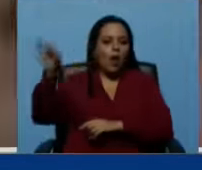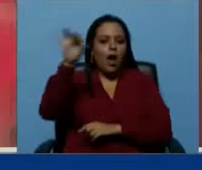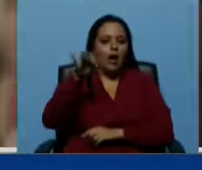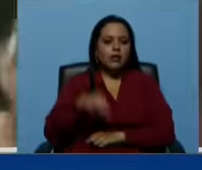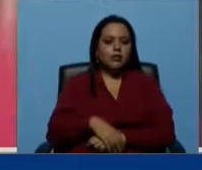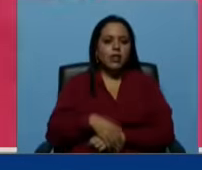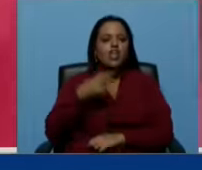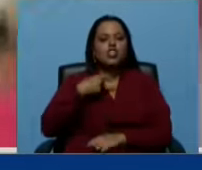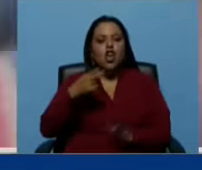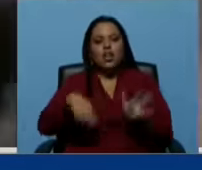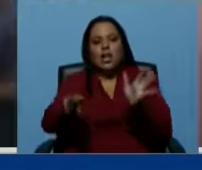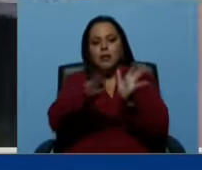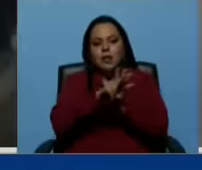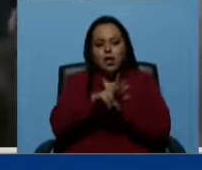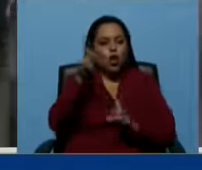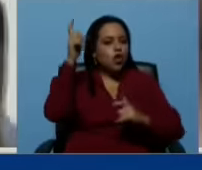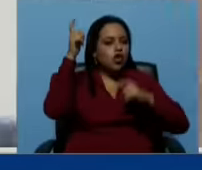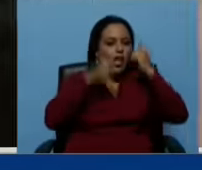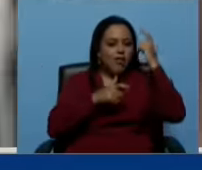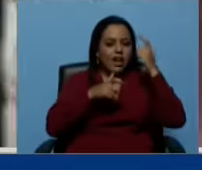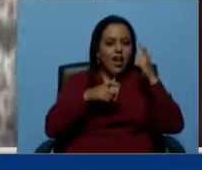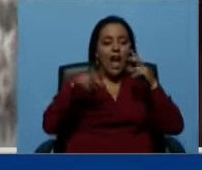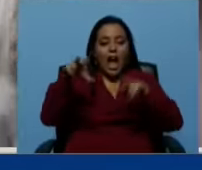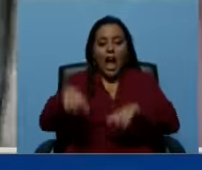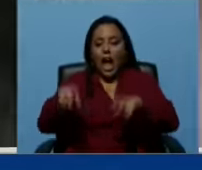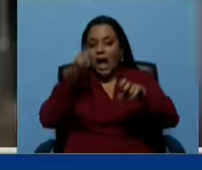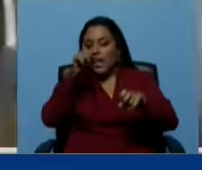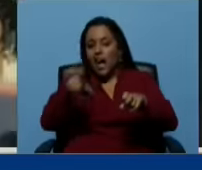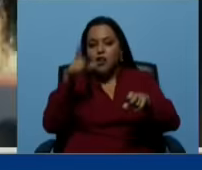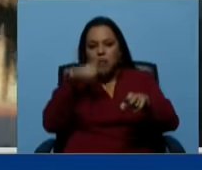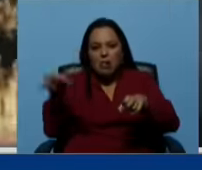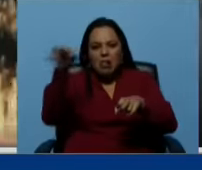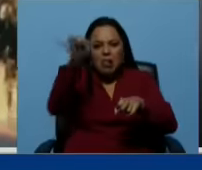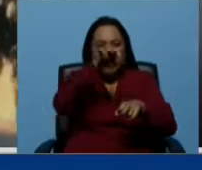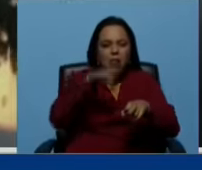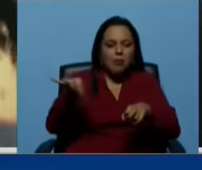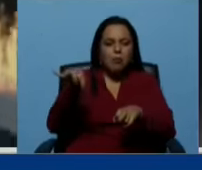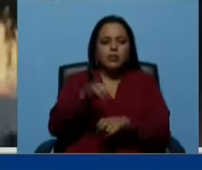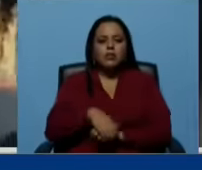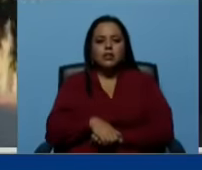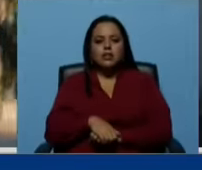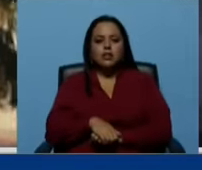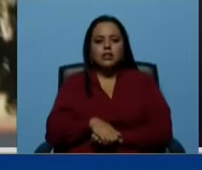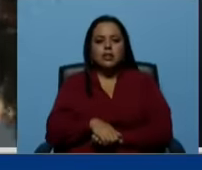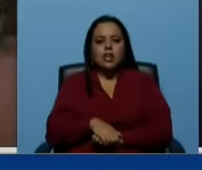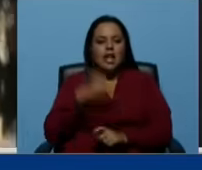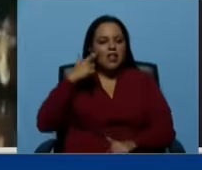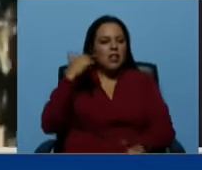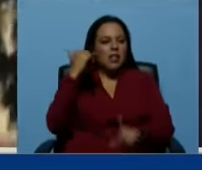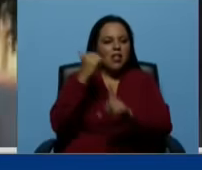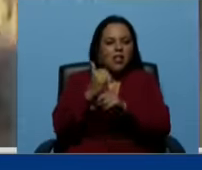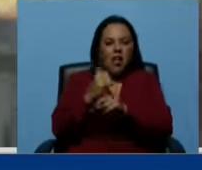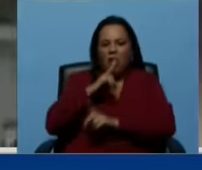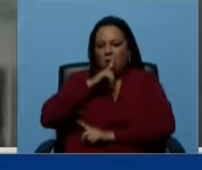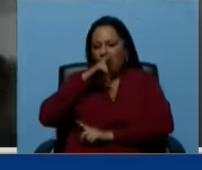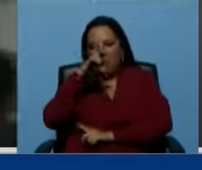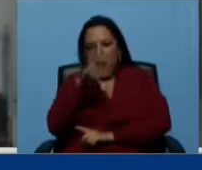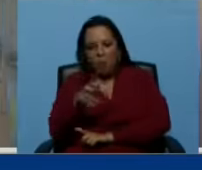yo repito, con Chávez, ¡águila no caza moscas, criminales, fascistas,